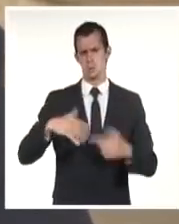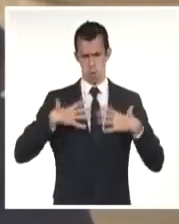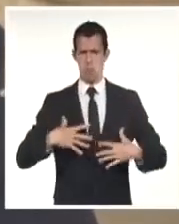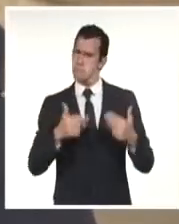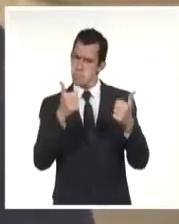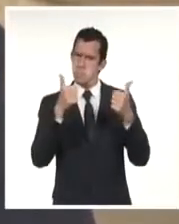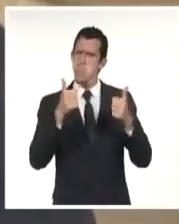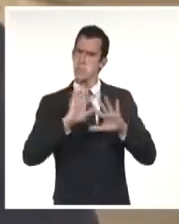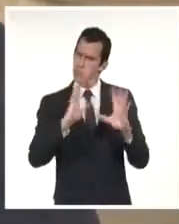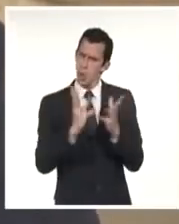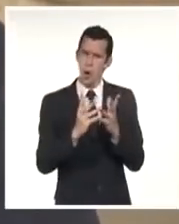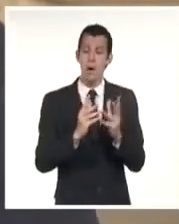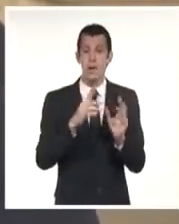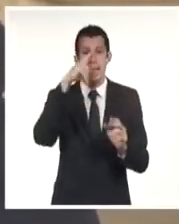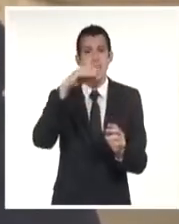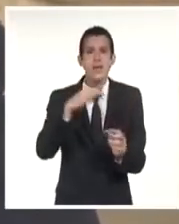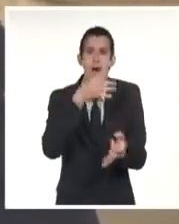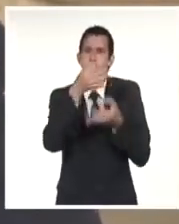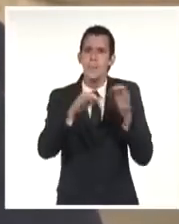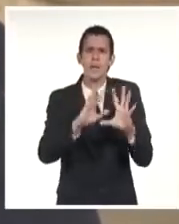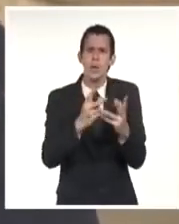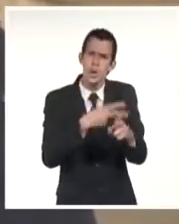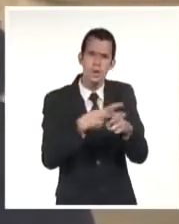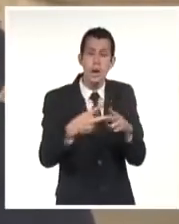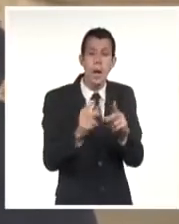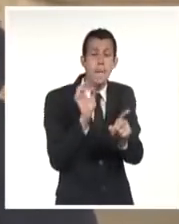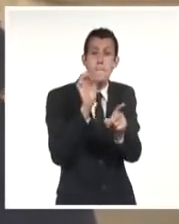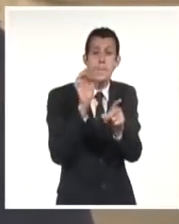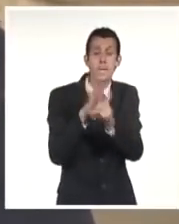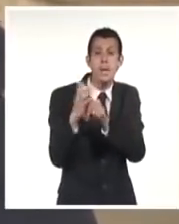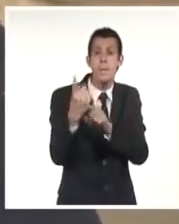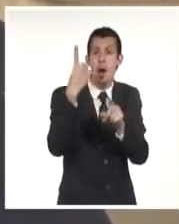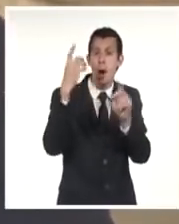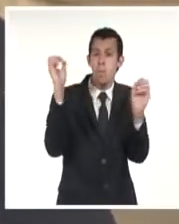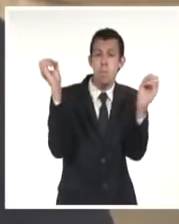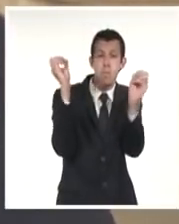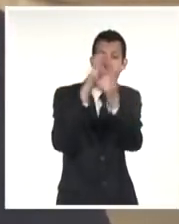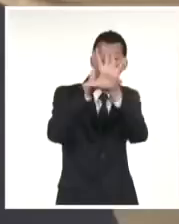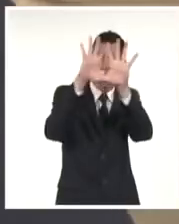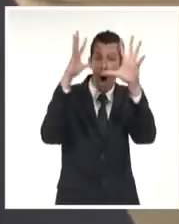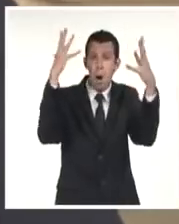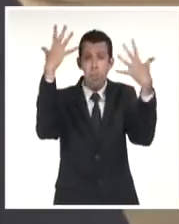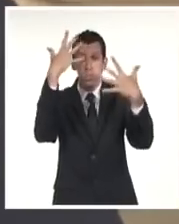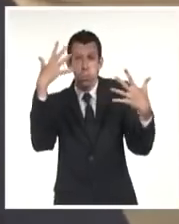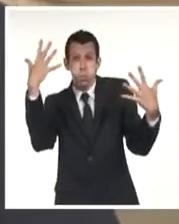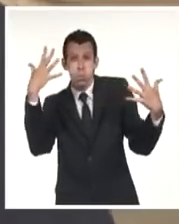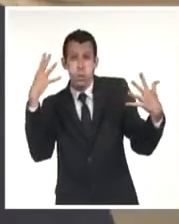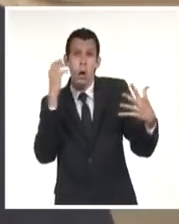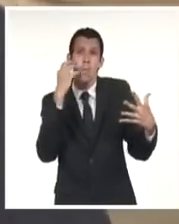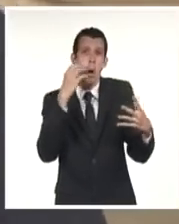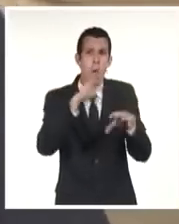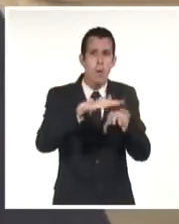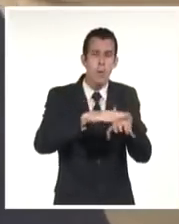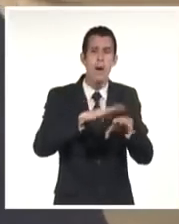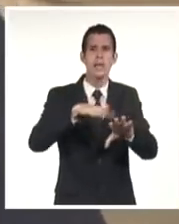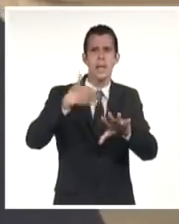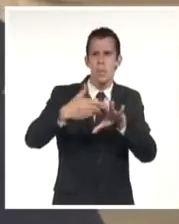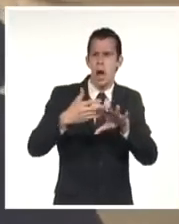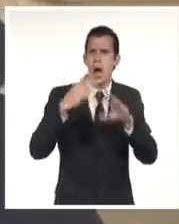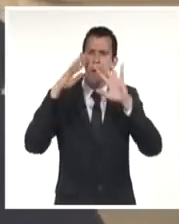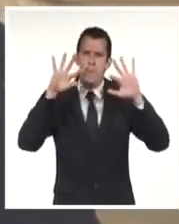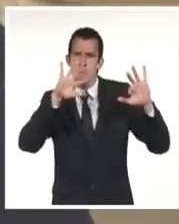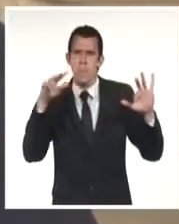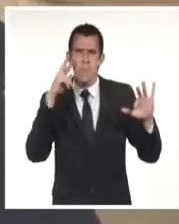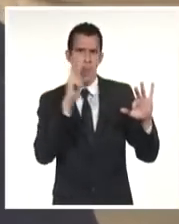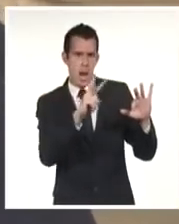primero relataba toda la historia, que primero todo estaba en blanco por el polvo, después todo oscuro, que él estaba preocupado por su situación de salud, pero que aún